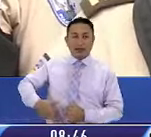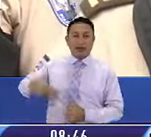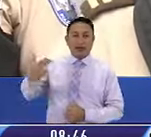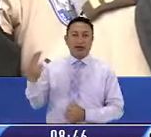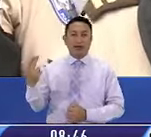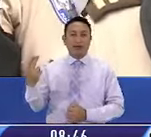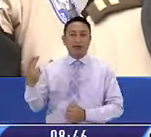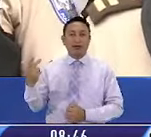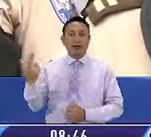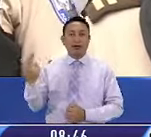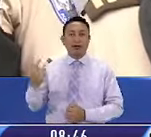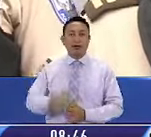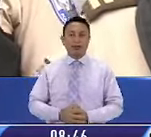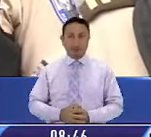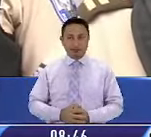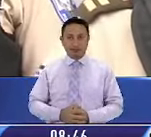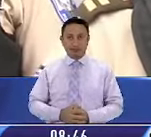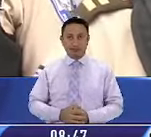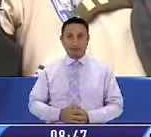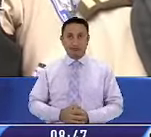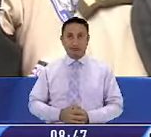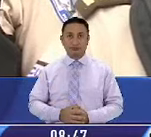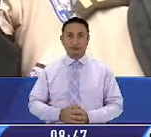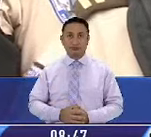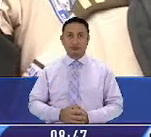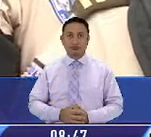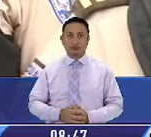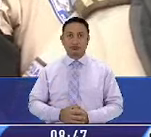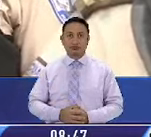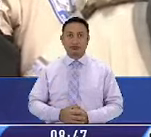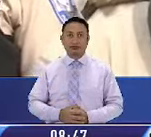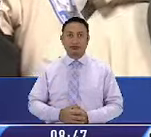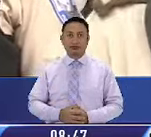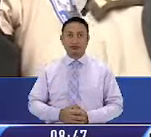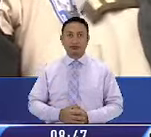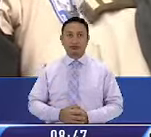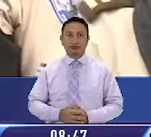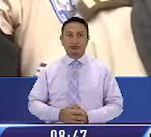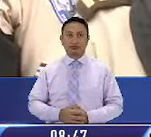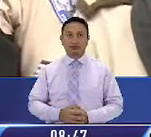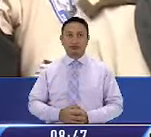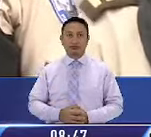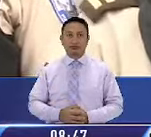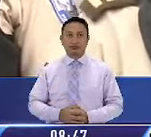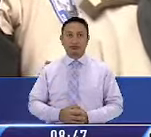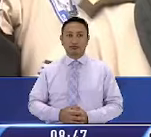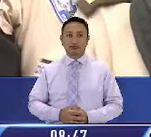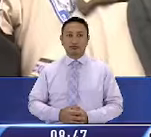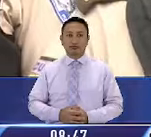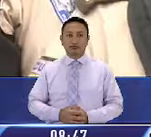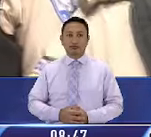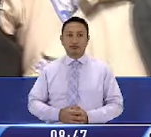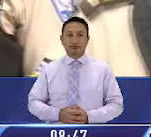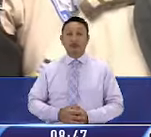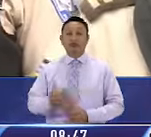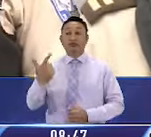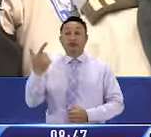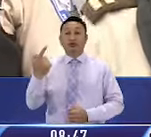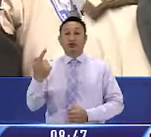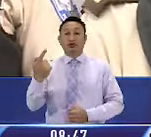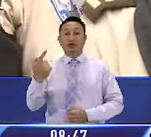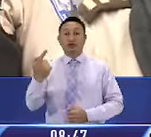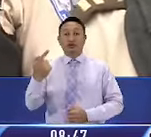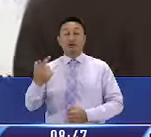poder a uno de ellos en el interior de su cintura, una arma de fuego, es un revólver, tiene que